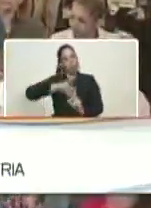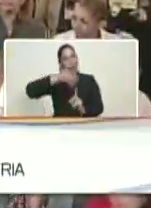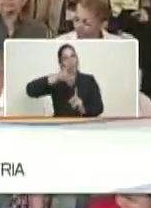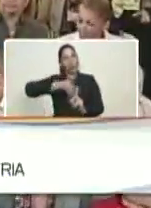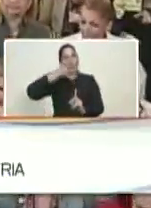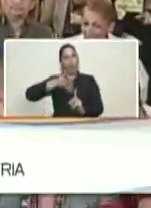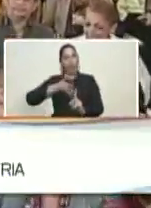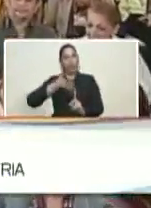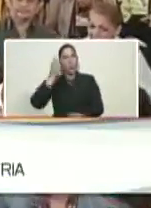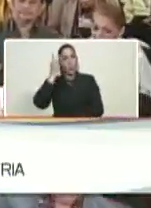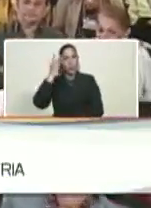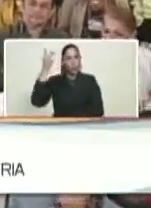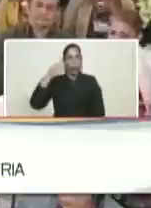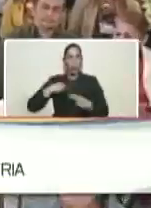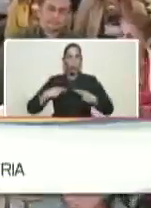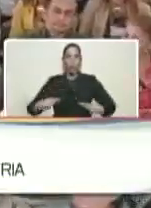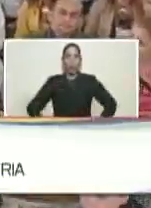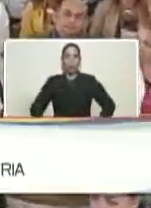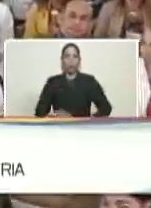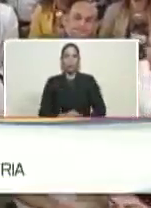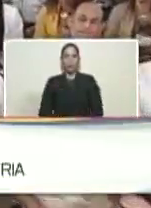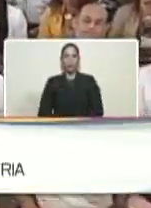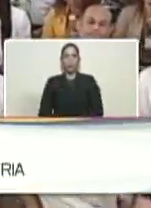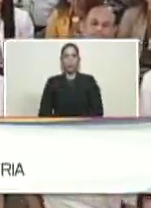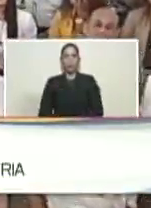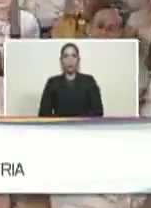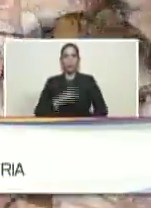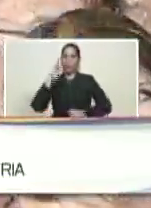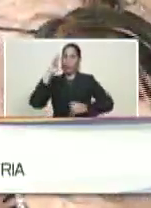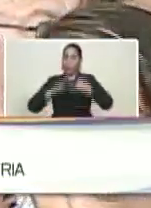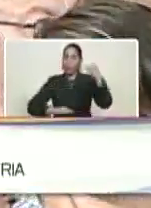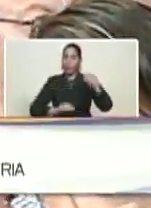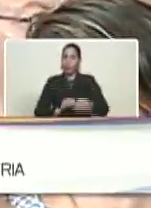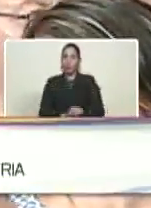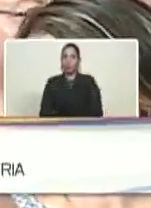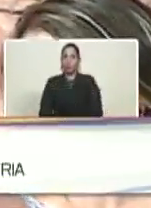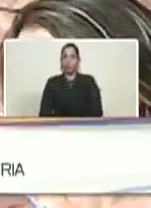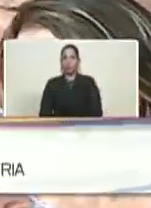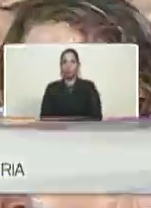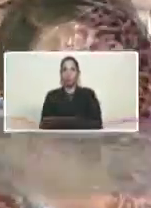del talento humano. Para terminar,